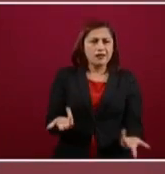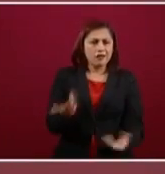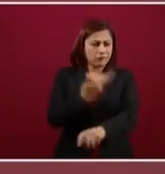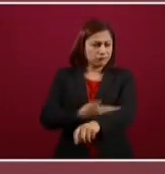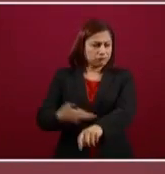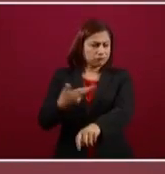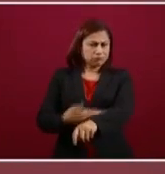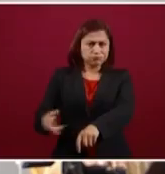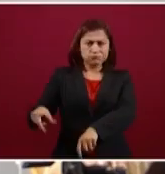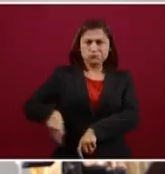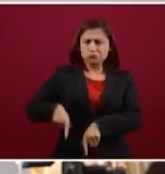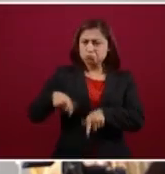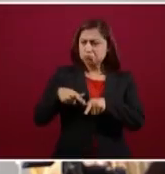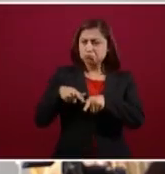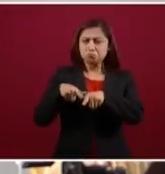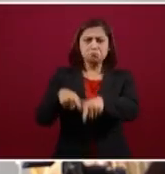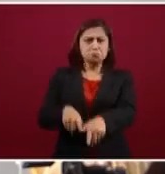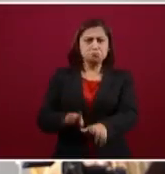el gobierno.